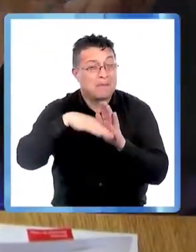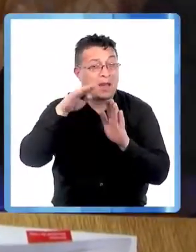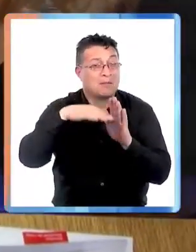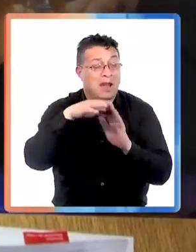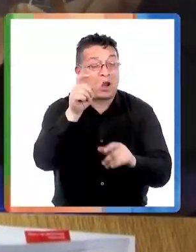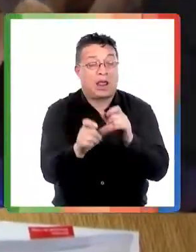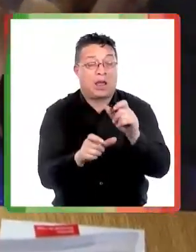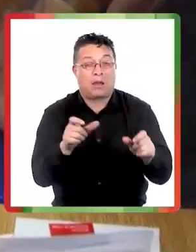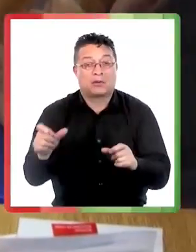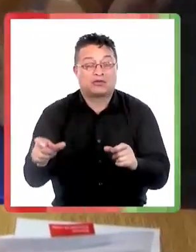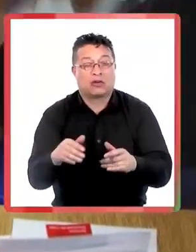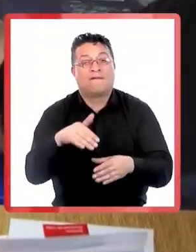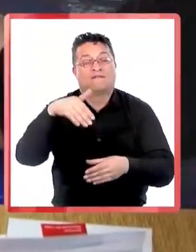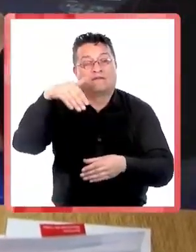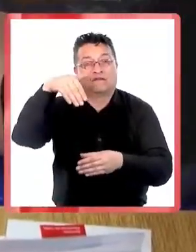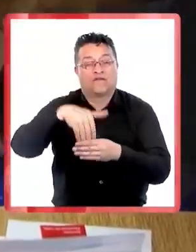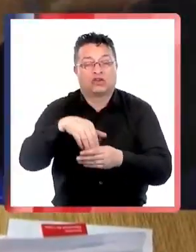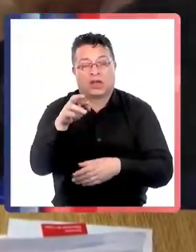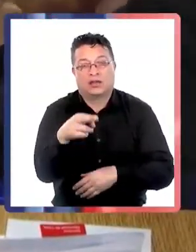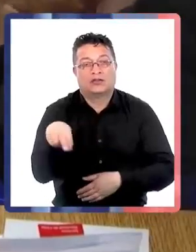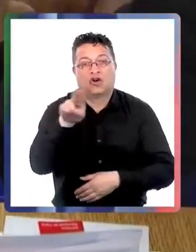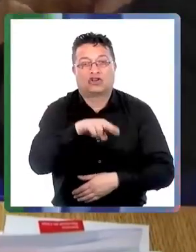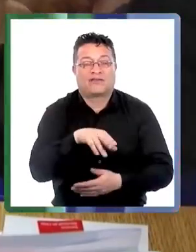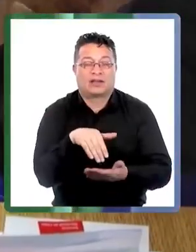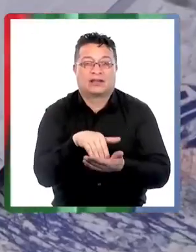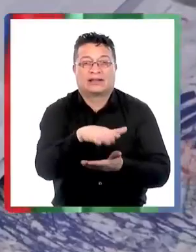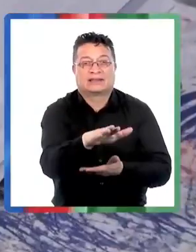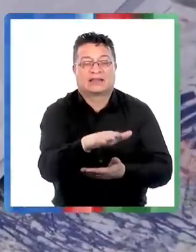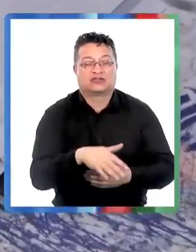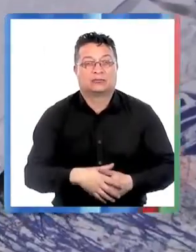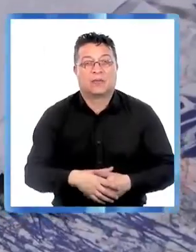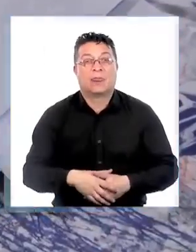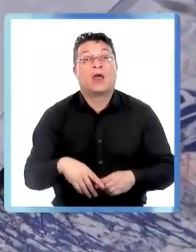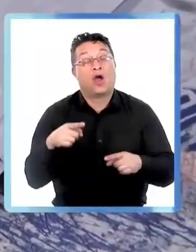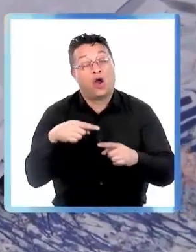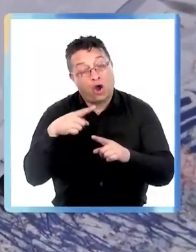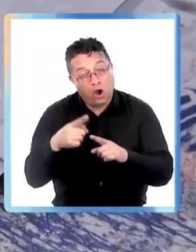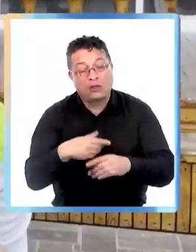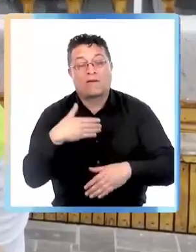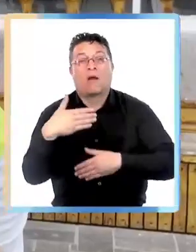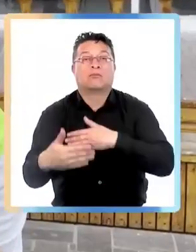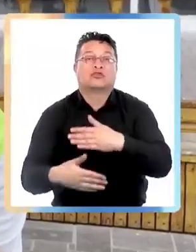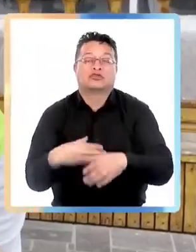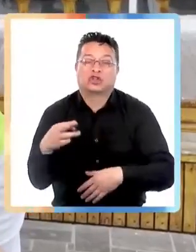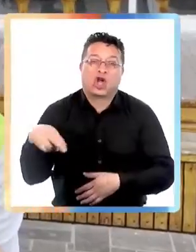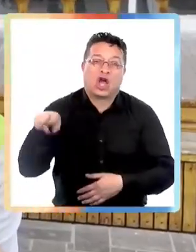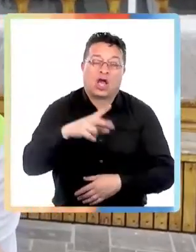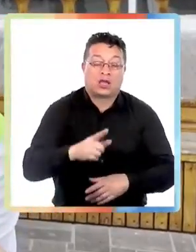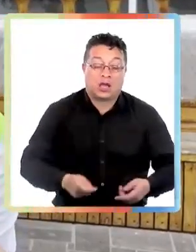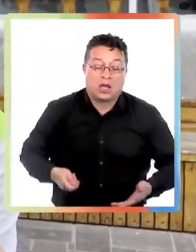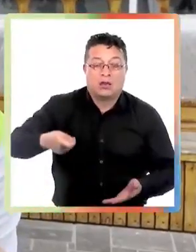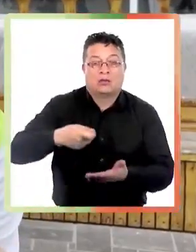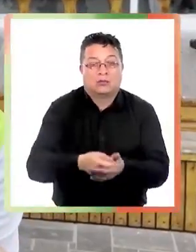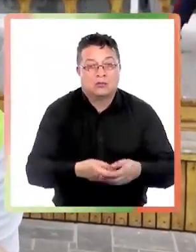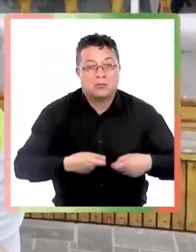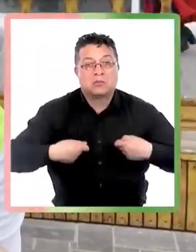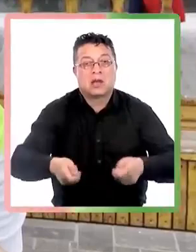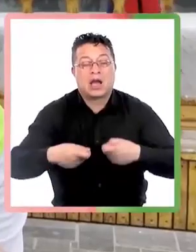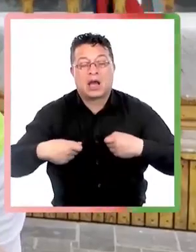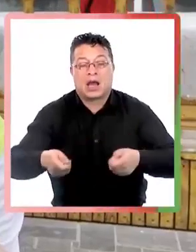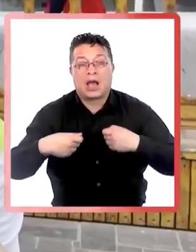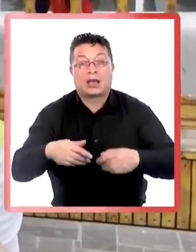señalan que la mayoría de los ciudadanos votarán nuevamente rechazo. Ir a otro proceso de nuevo y toda la